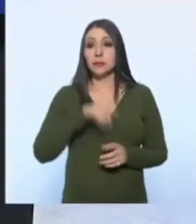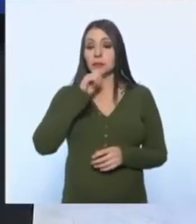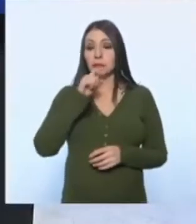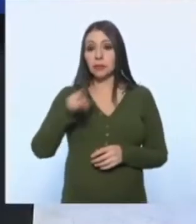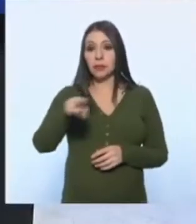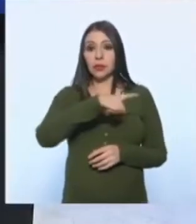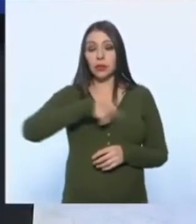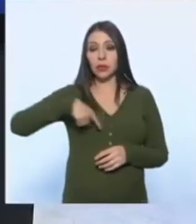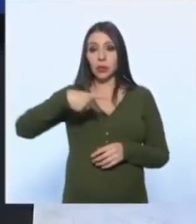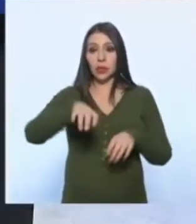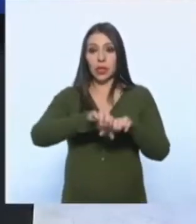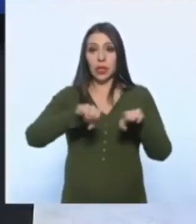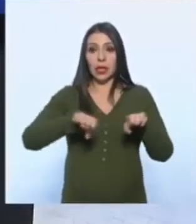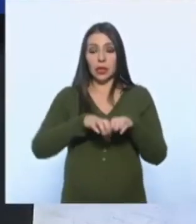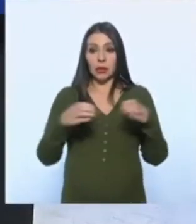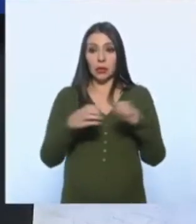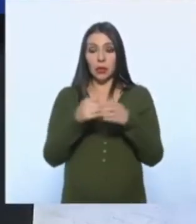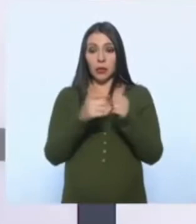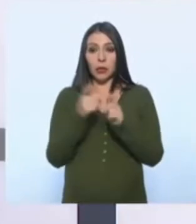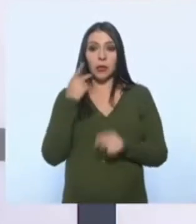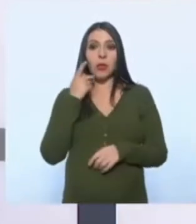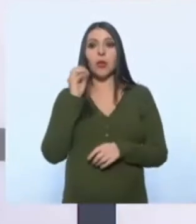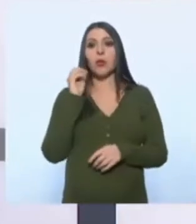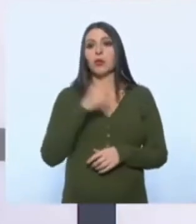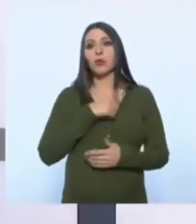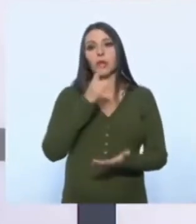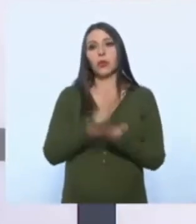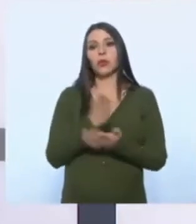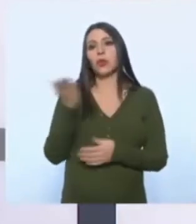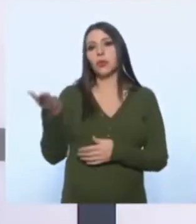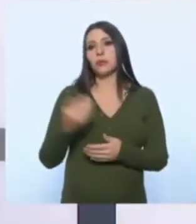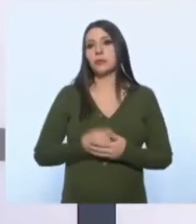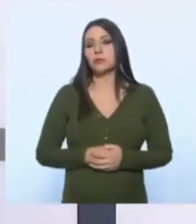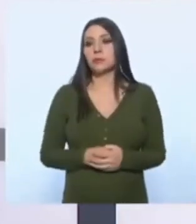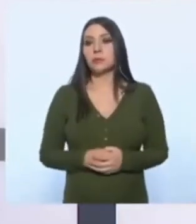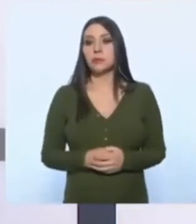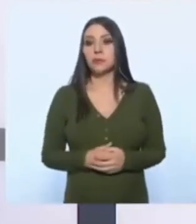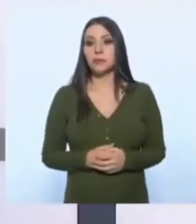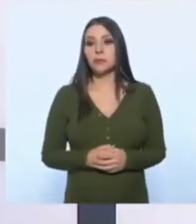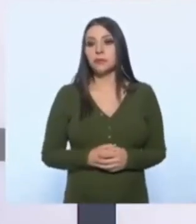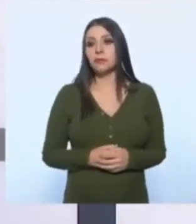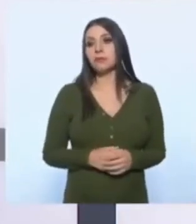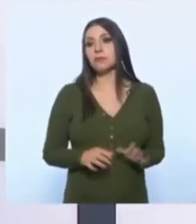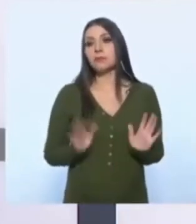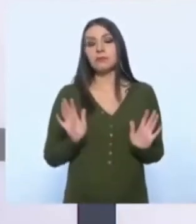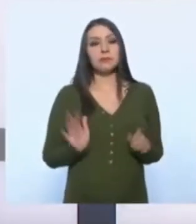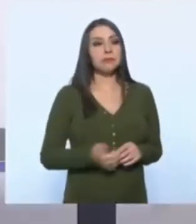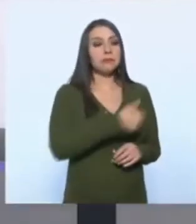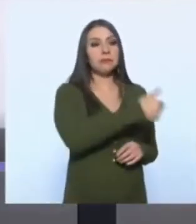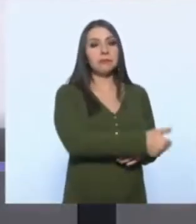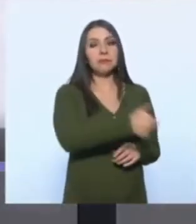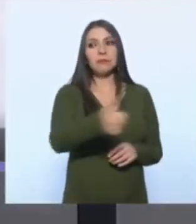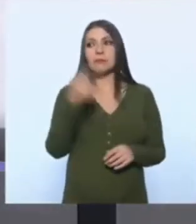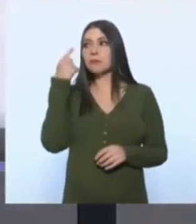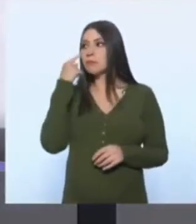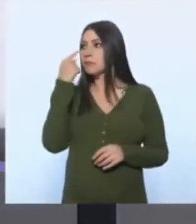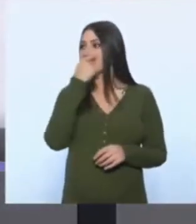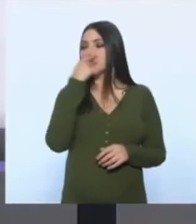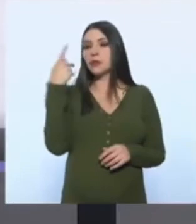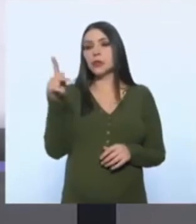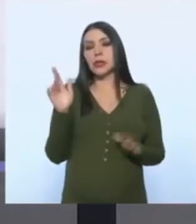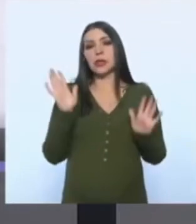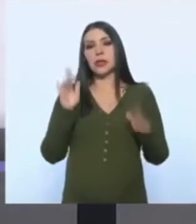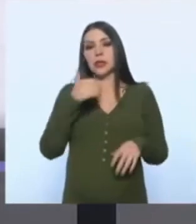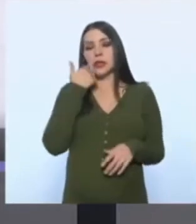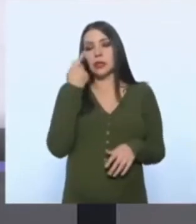solo tú? Pues que cada quien va a hacer lo que mejor le parezca. En el Congreso tenemos un acuerdo que